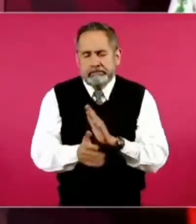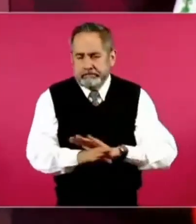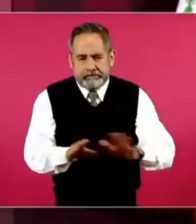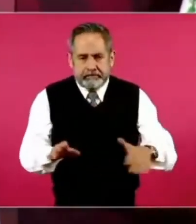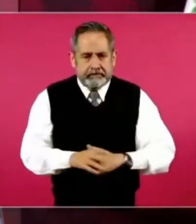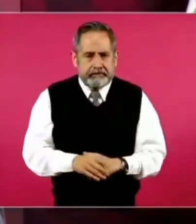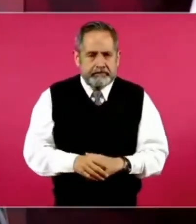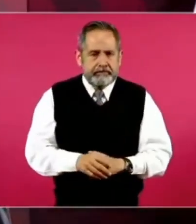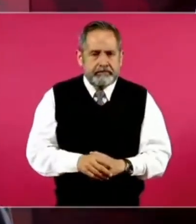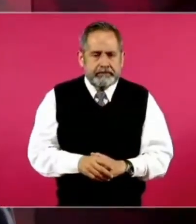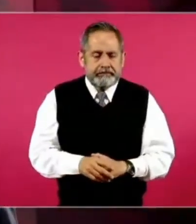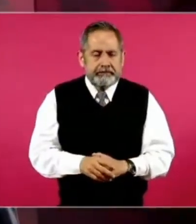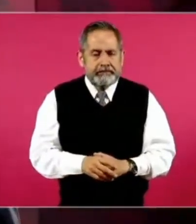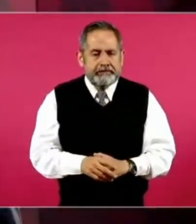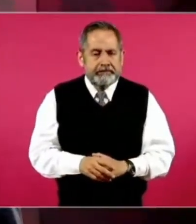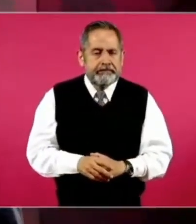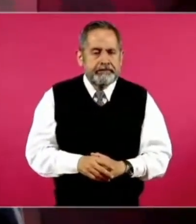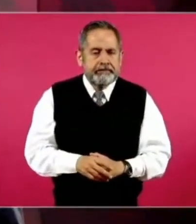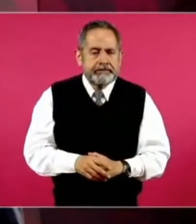Se